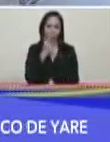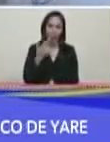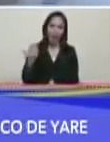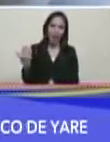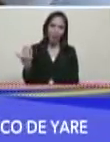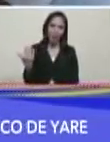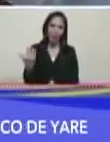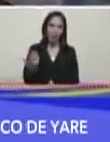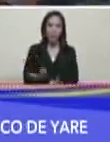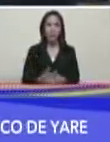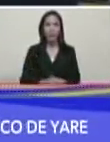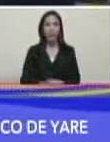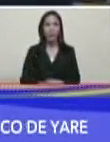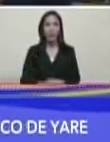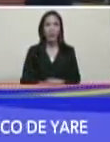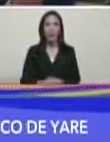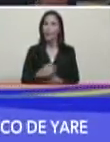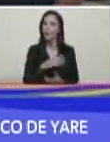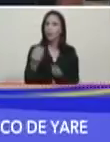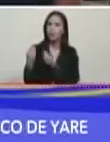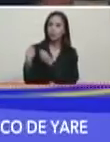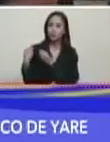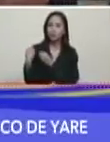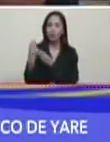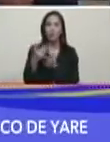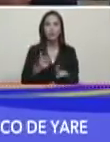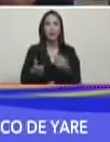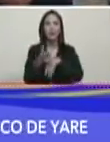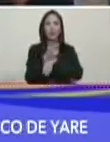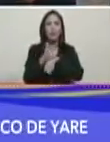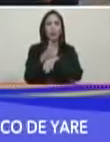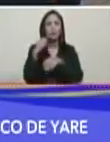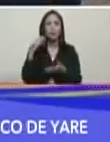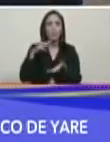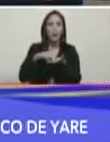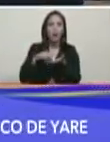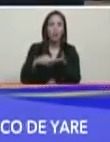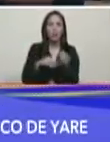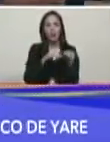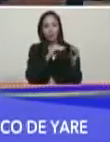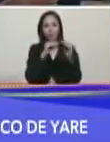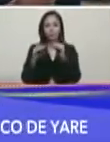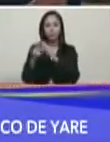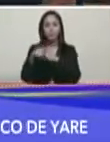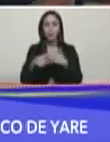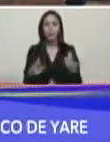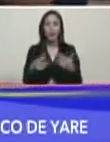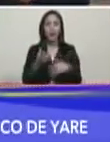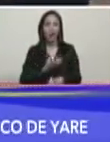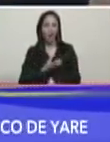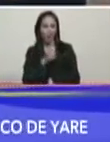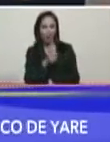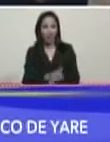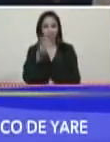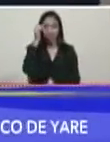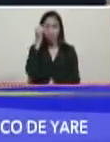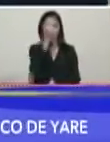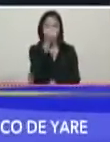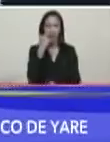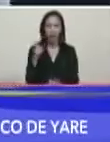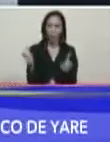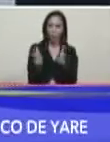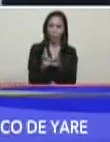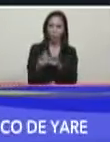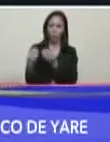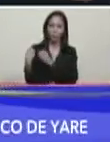¿no? Nosotros nos convocan, la gobernación del estado Miranda, conjunto con la alcaldía de Yare, nos convocan a una reunión